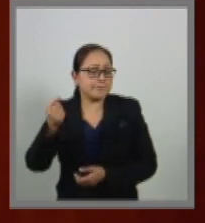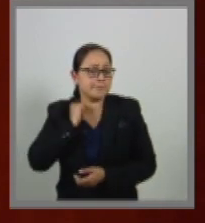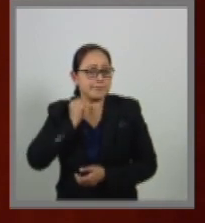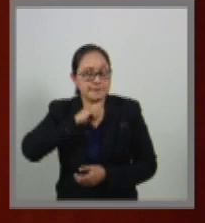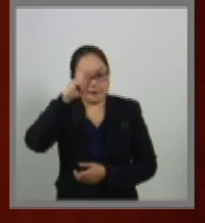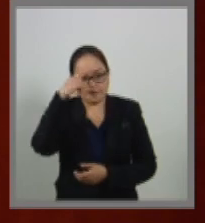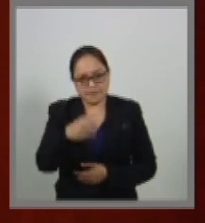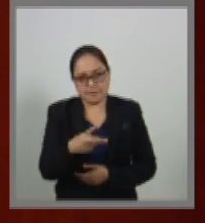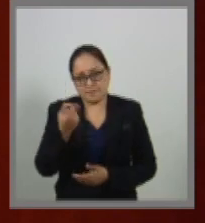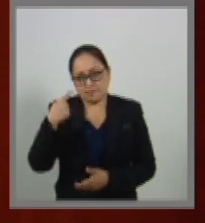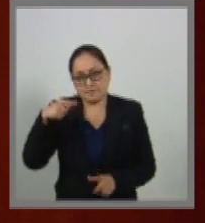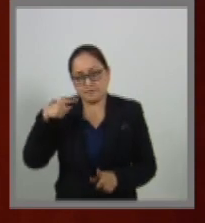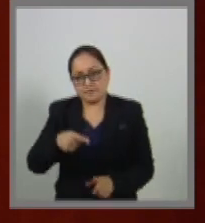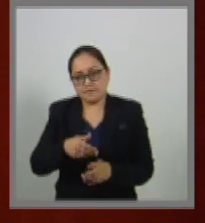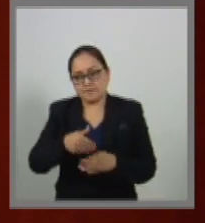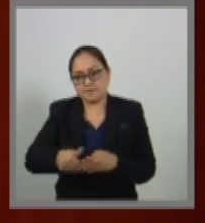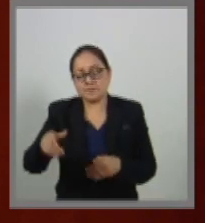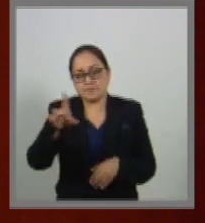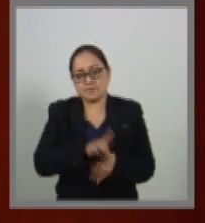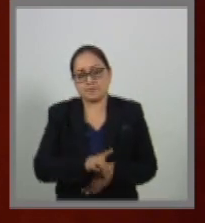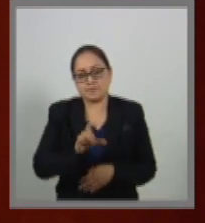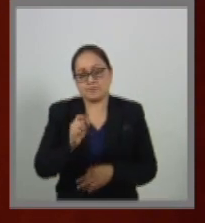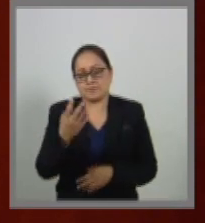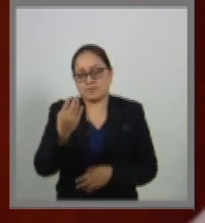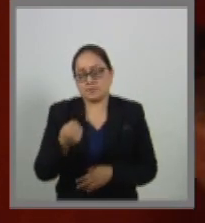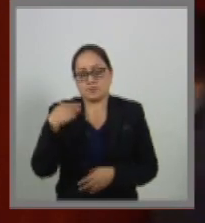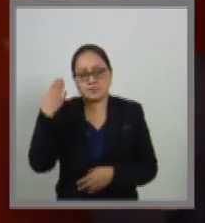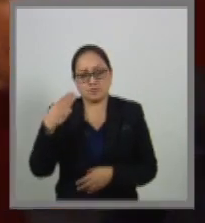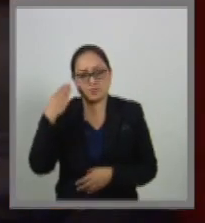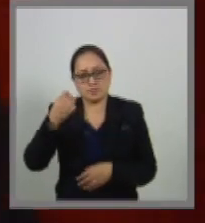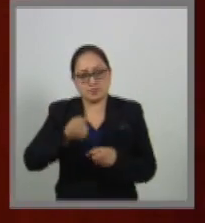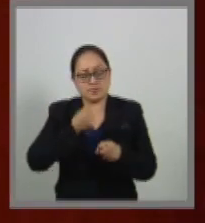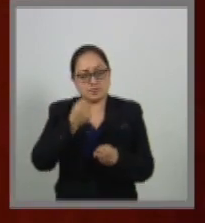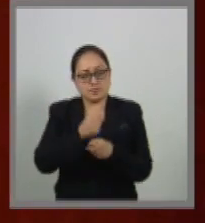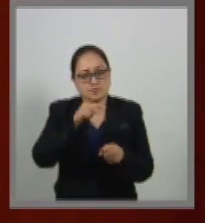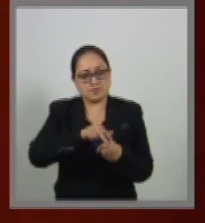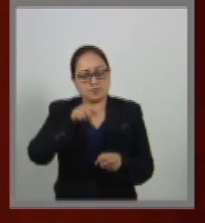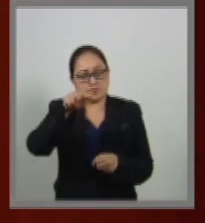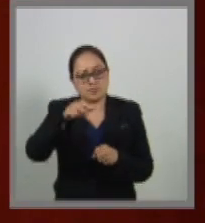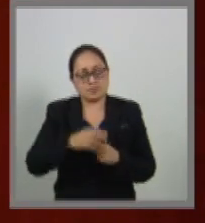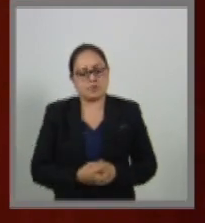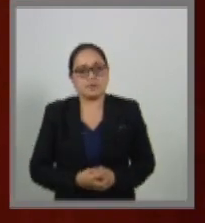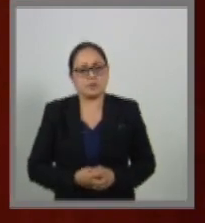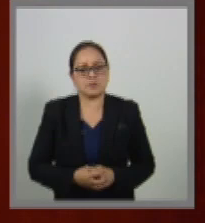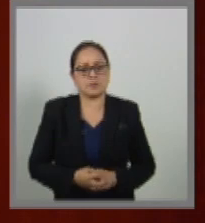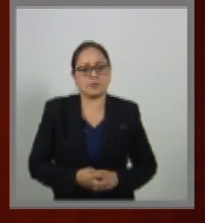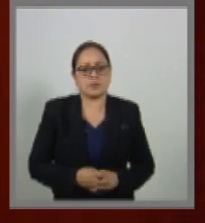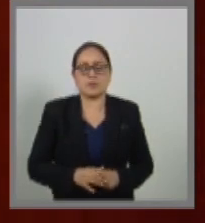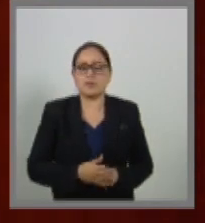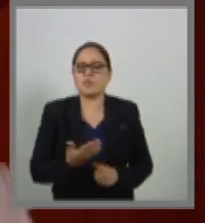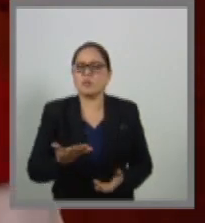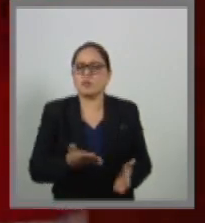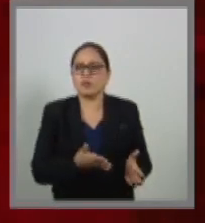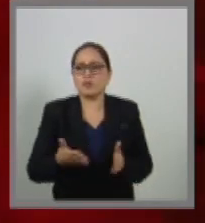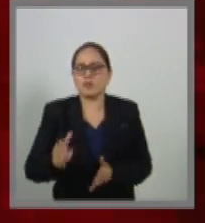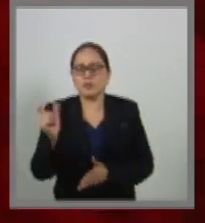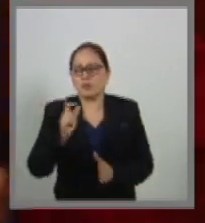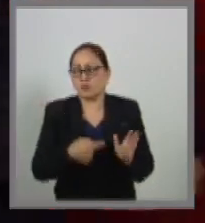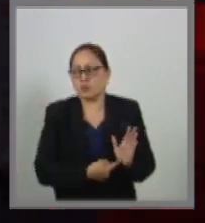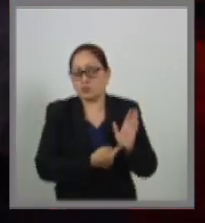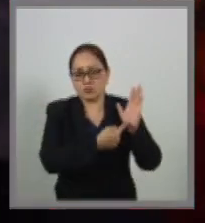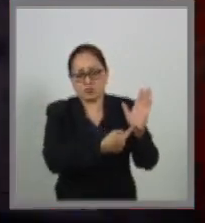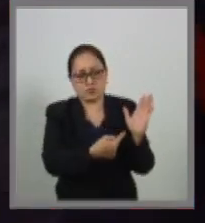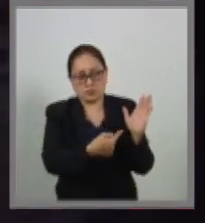República con efectos a partir del día 29 de marzo del año 2018. En el entendido que a la presentación de